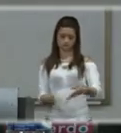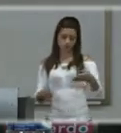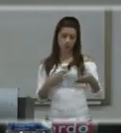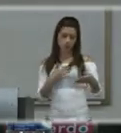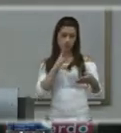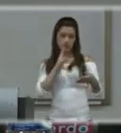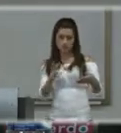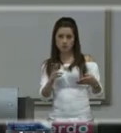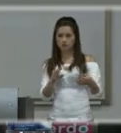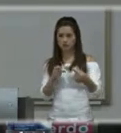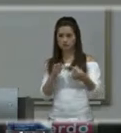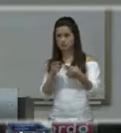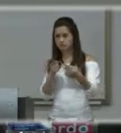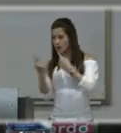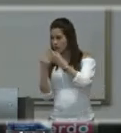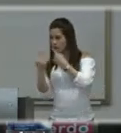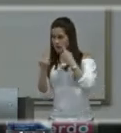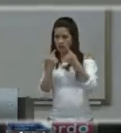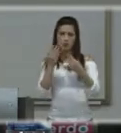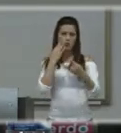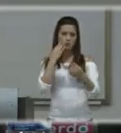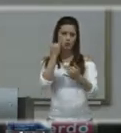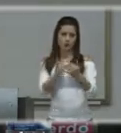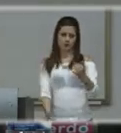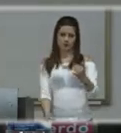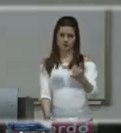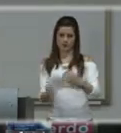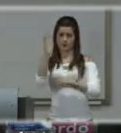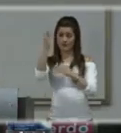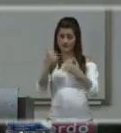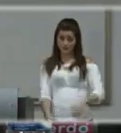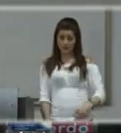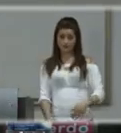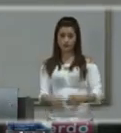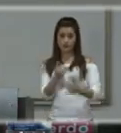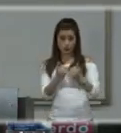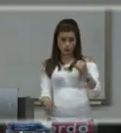para debatir un poco al final del evento.